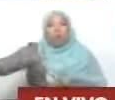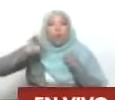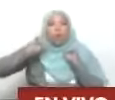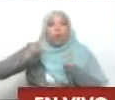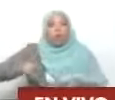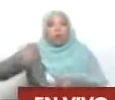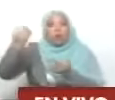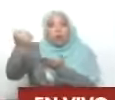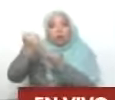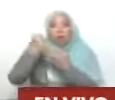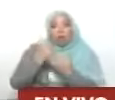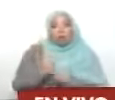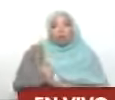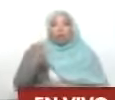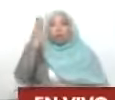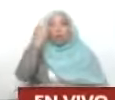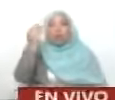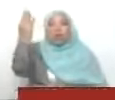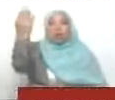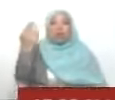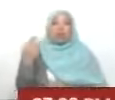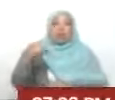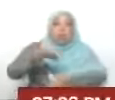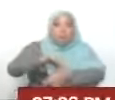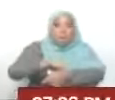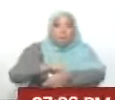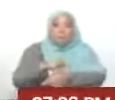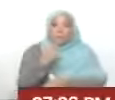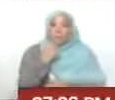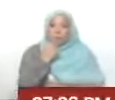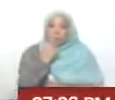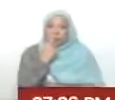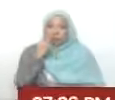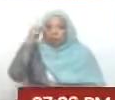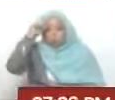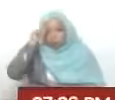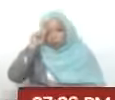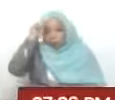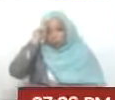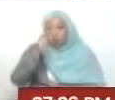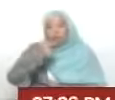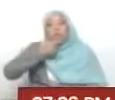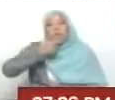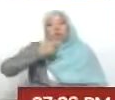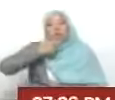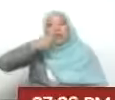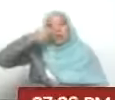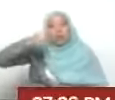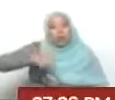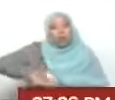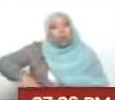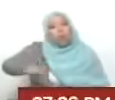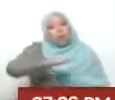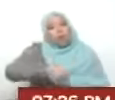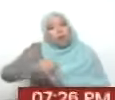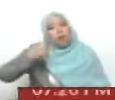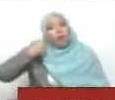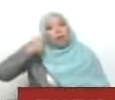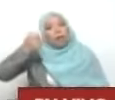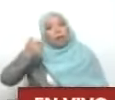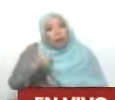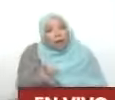la bendición de José Gregorio Hernández y con ese pueblo hermoso, que como tú preguntas, ¿qué veo yo en la mirada del